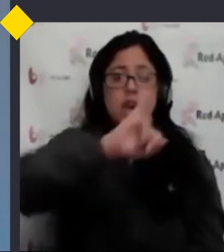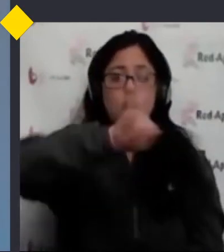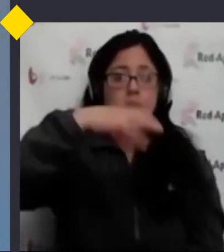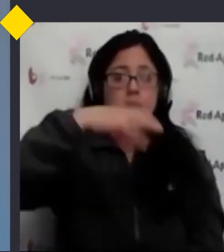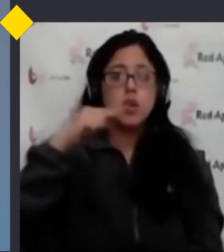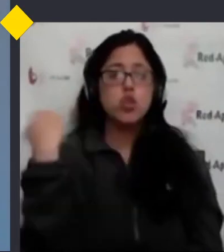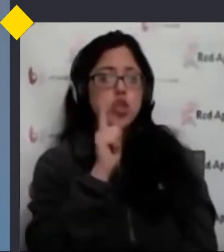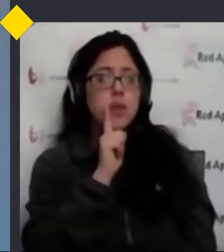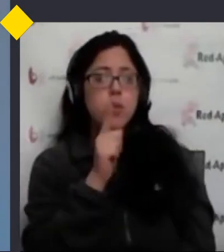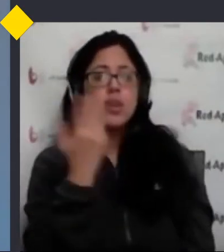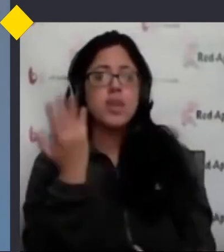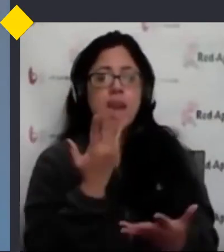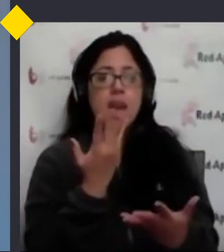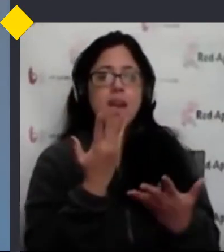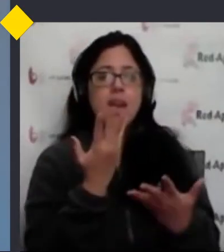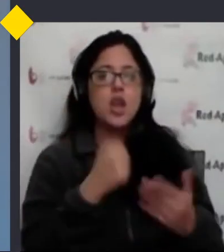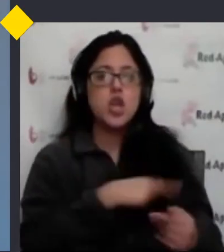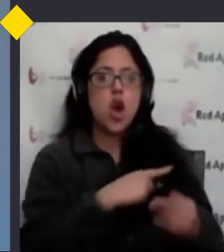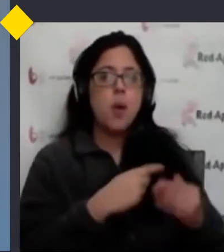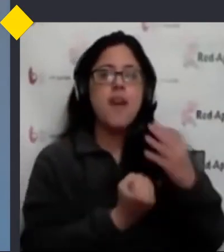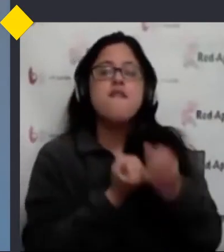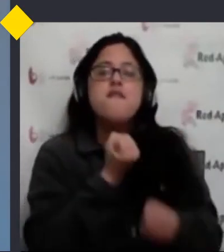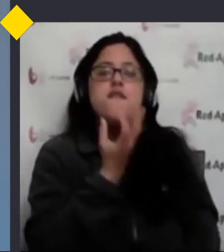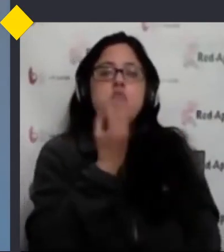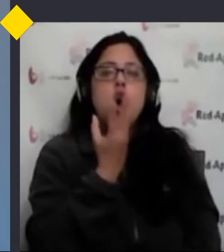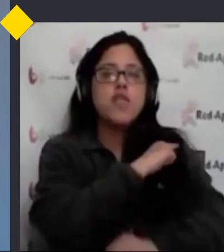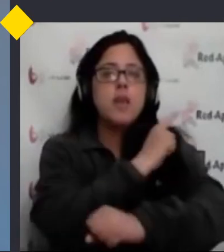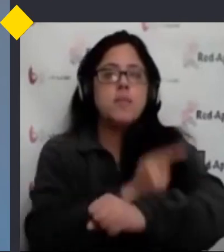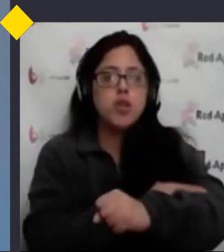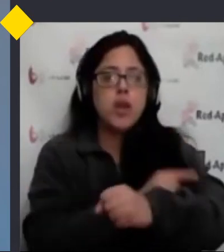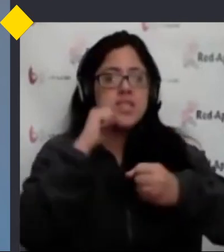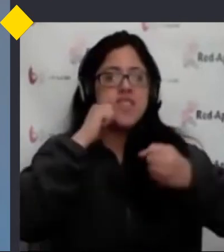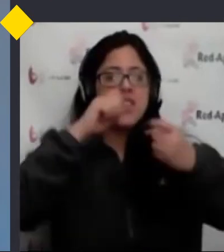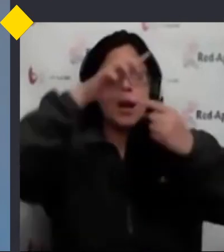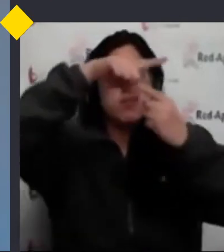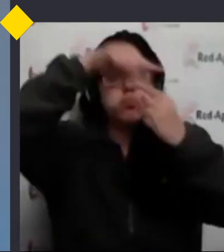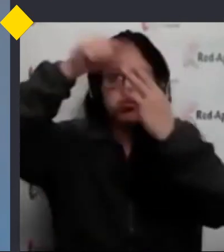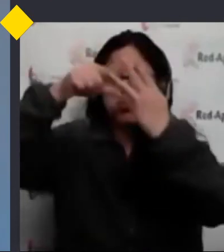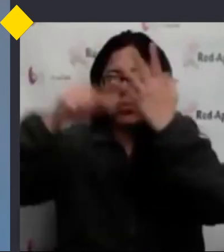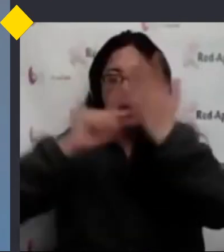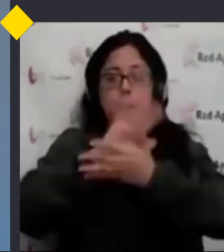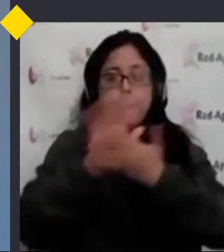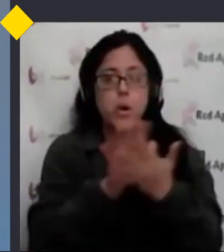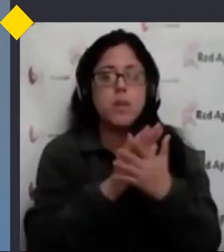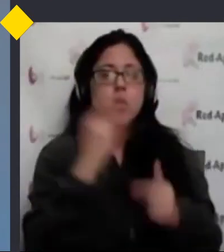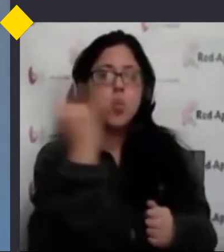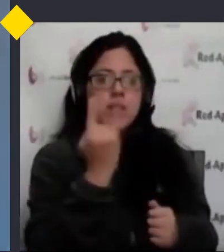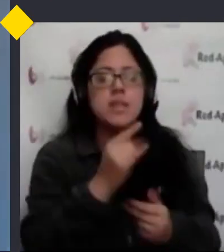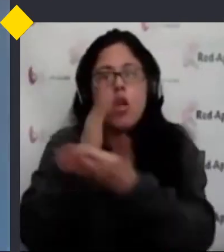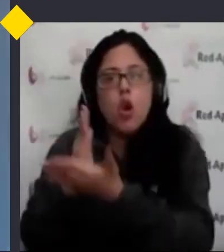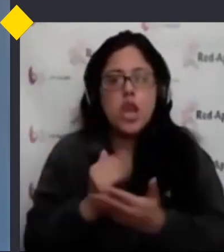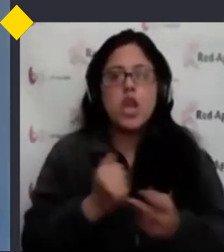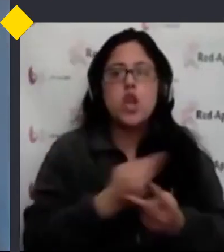tiene pétalos arriba y abajo. Entonces, si estudió en un colegio privado o en uno público, universidad privada o pública, los estudios de los padres, las